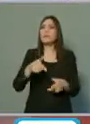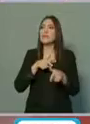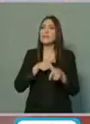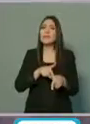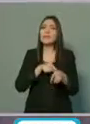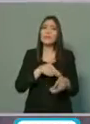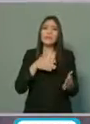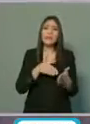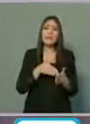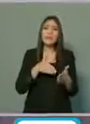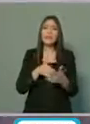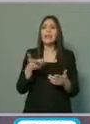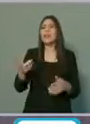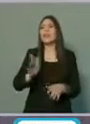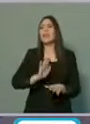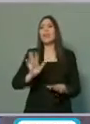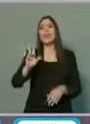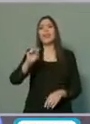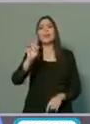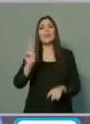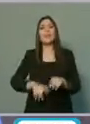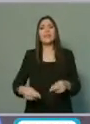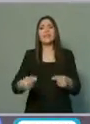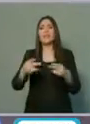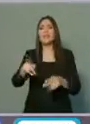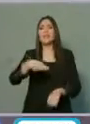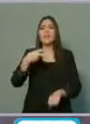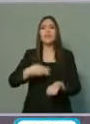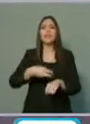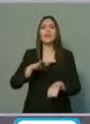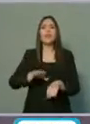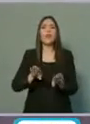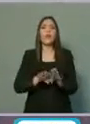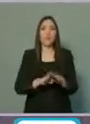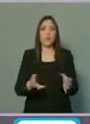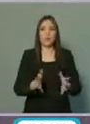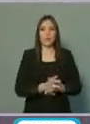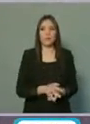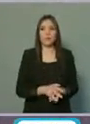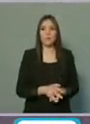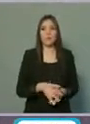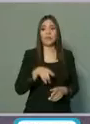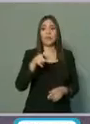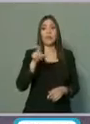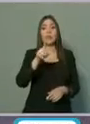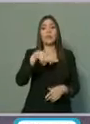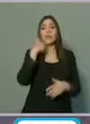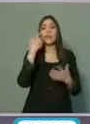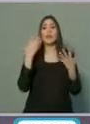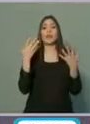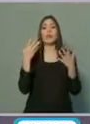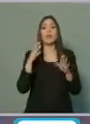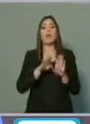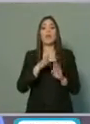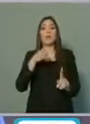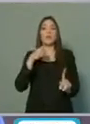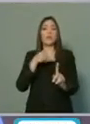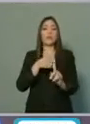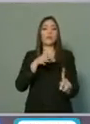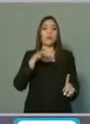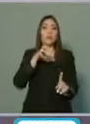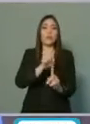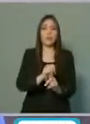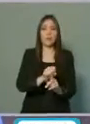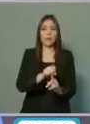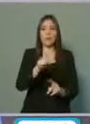La persistencia es una cualidad que tenemos todos los seres humanos de una vez que tenemos un objetivo, lograrlo. La